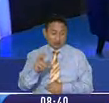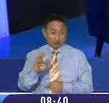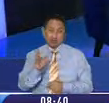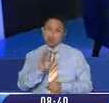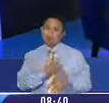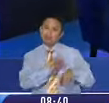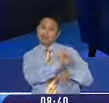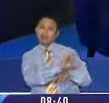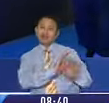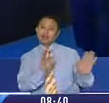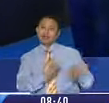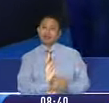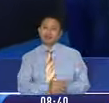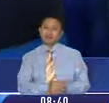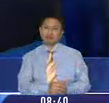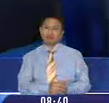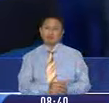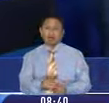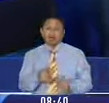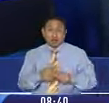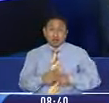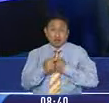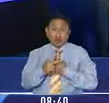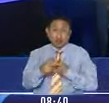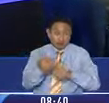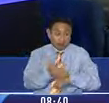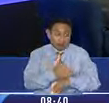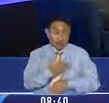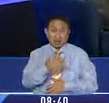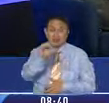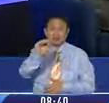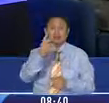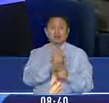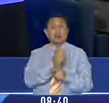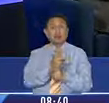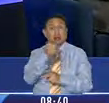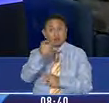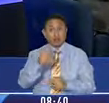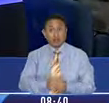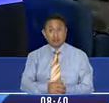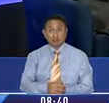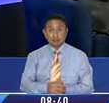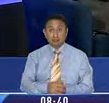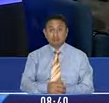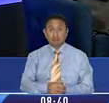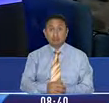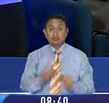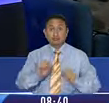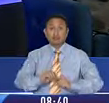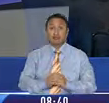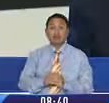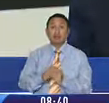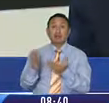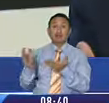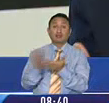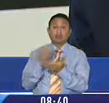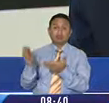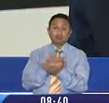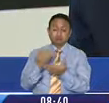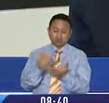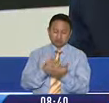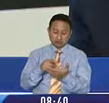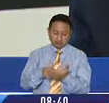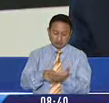nomás. Así, porque desde el comienzo ya ve en sus handbooks, en sus folletos, que de pronto es